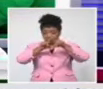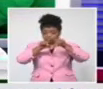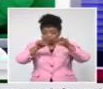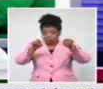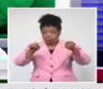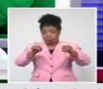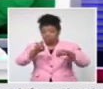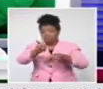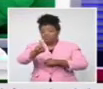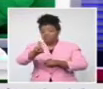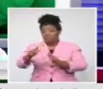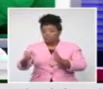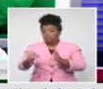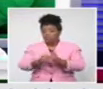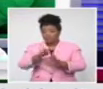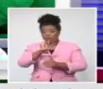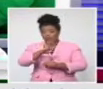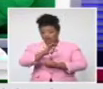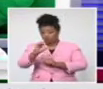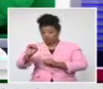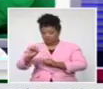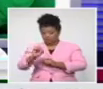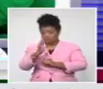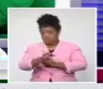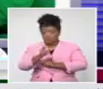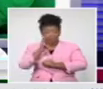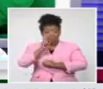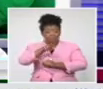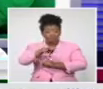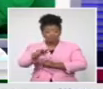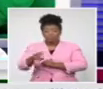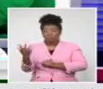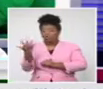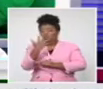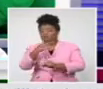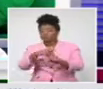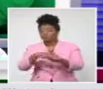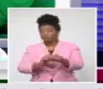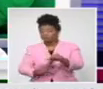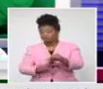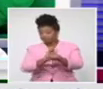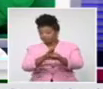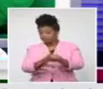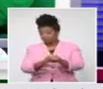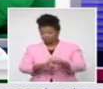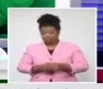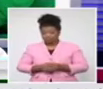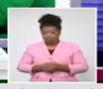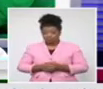21.441 muestras para el diagnóstico por biología molecular de la COVID-19.